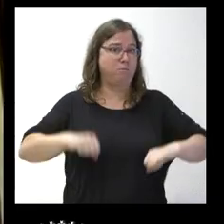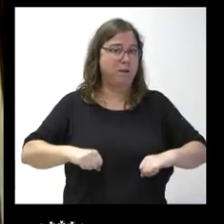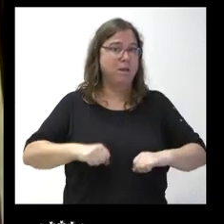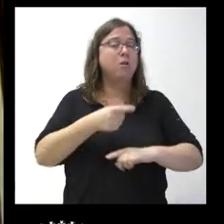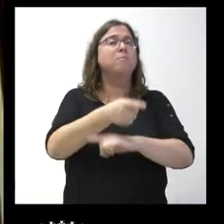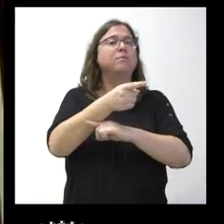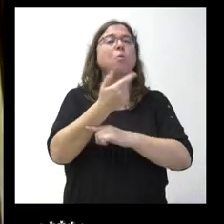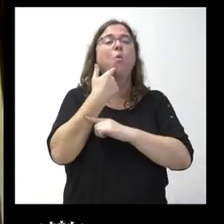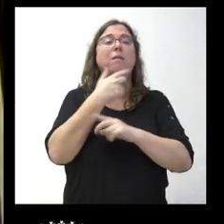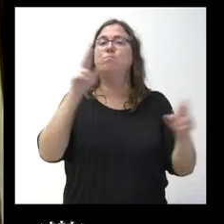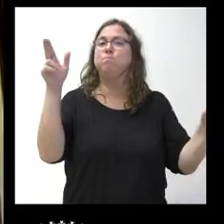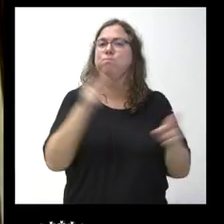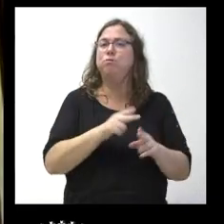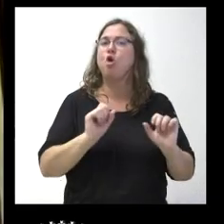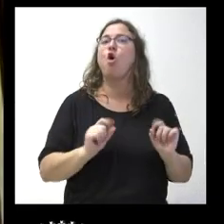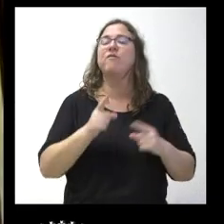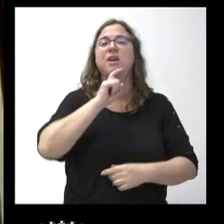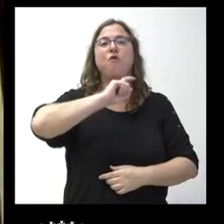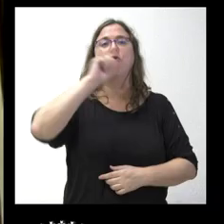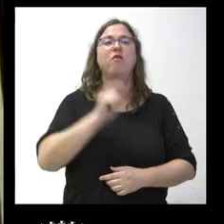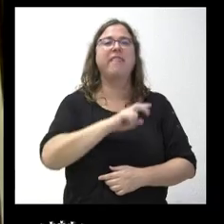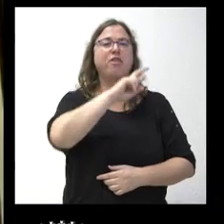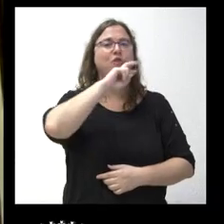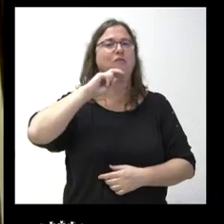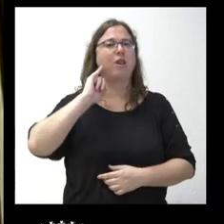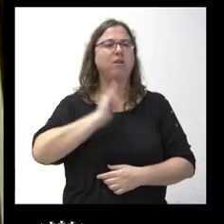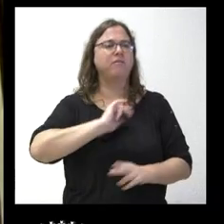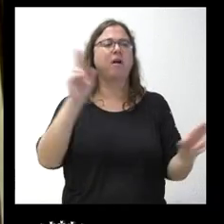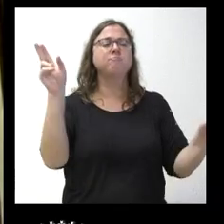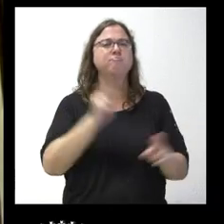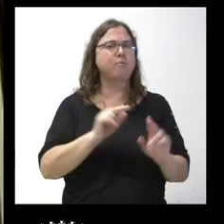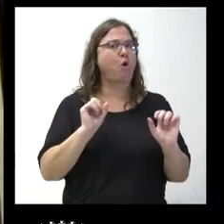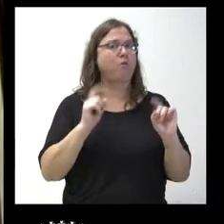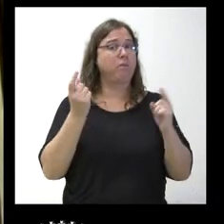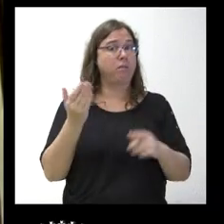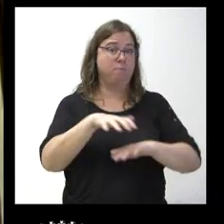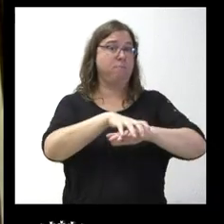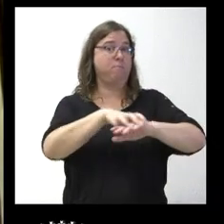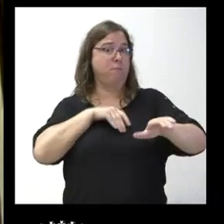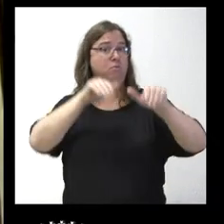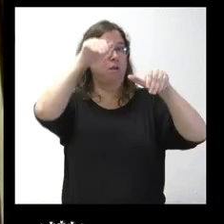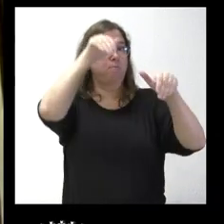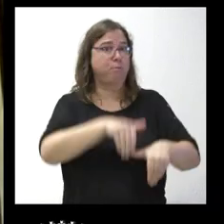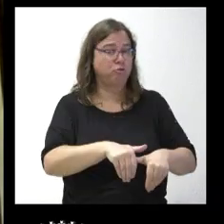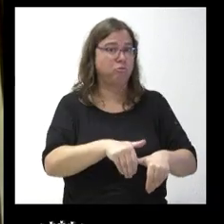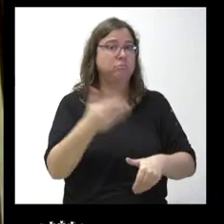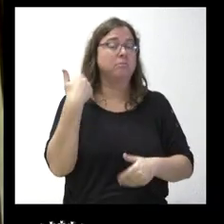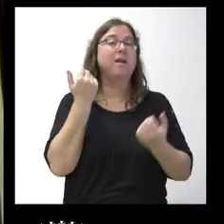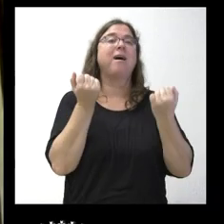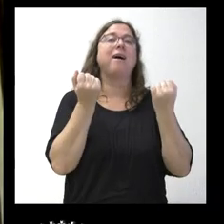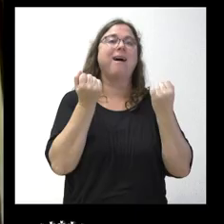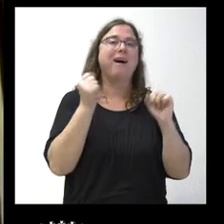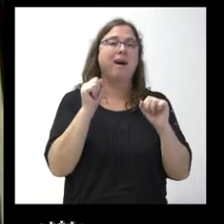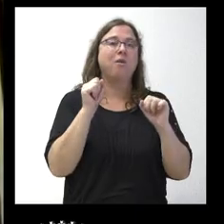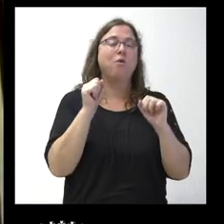suprimir definitivamente la fundación de valores e identidad de Castilla León que fue lo que mayoritariamente se acordó a pesar de de no ser